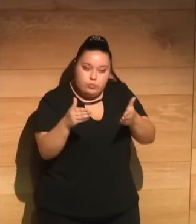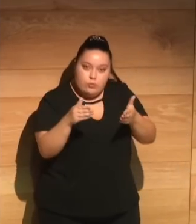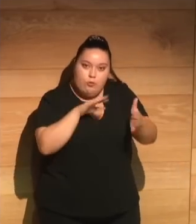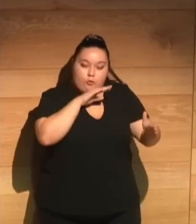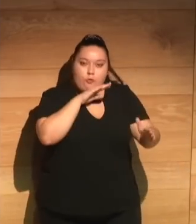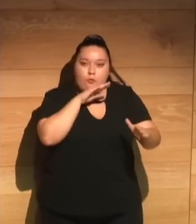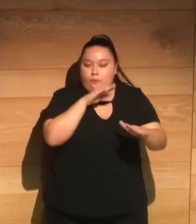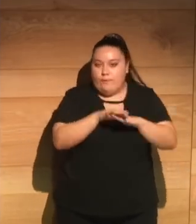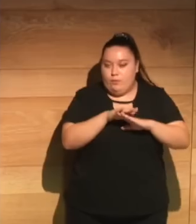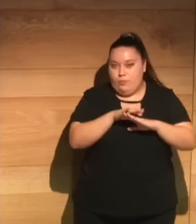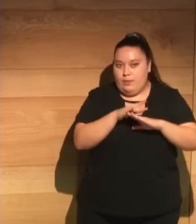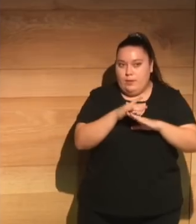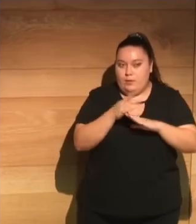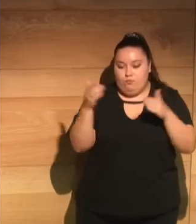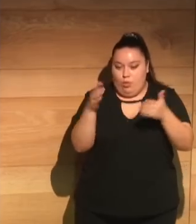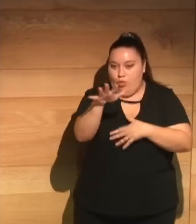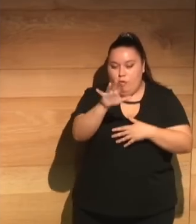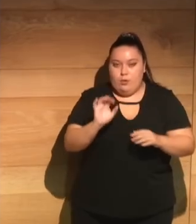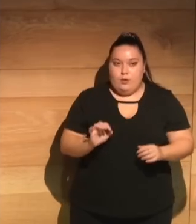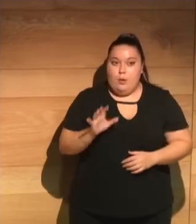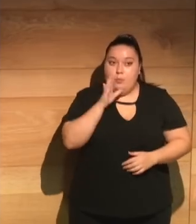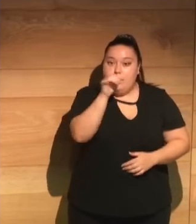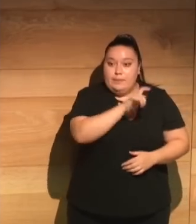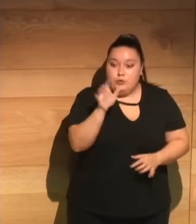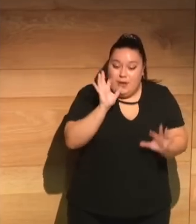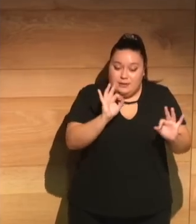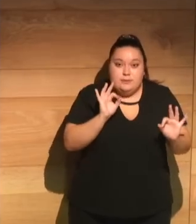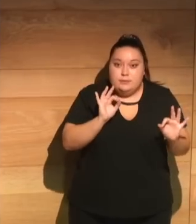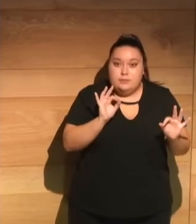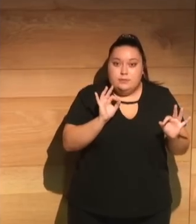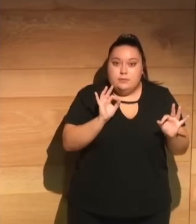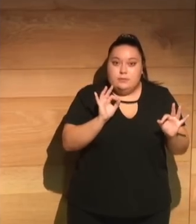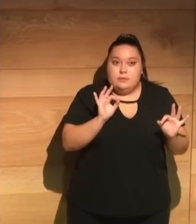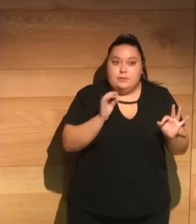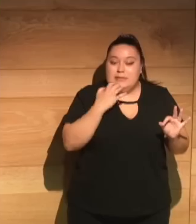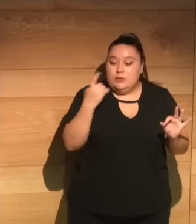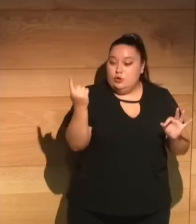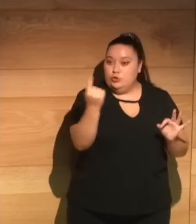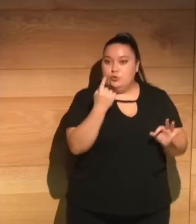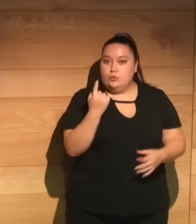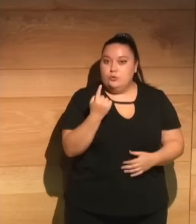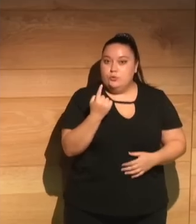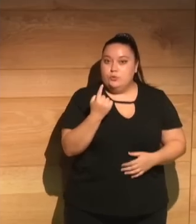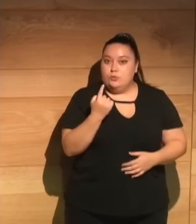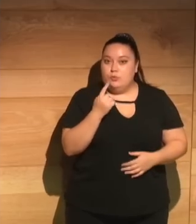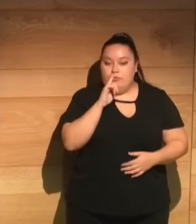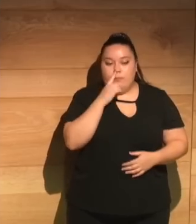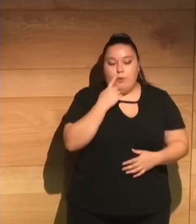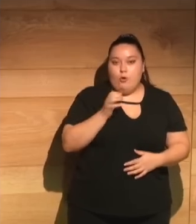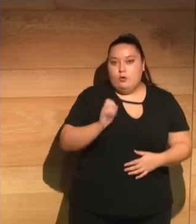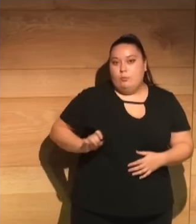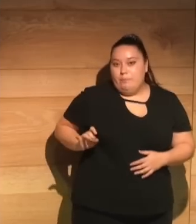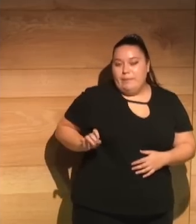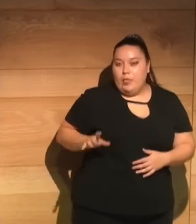obligada a estar concentrada en un solo sitio. Porque los seres humanos funcionamos de una forma cuando estamos solos, que nos sacamos mocos y nos